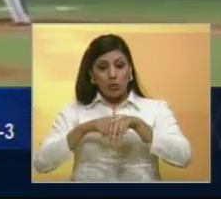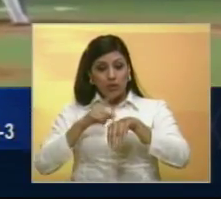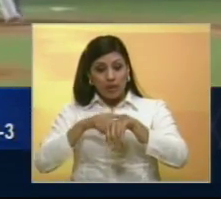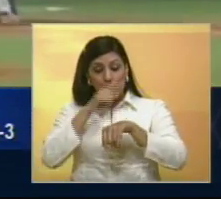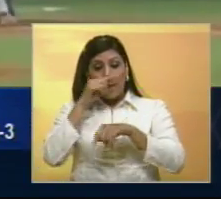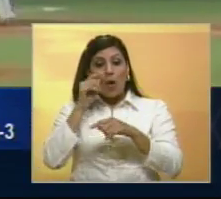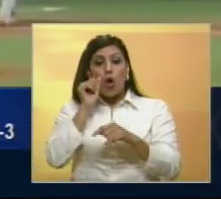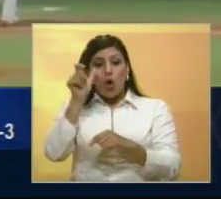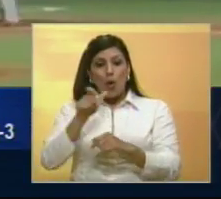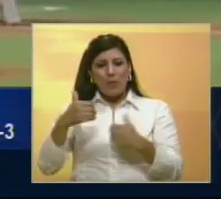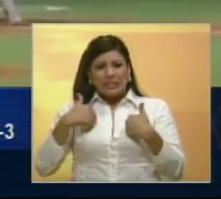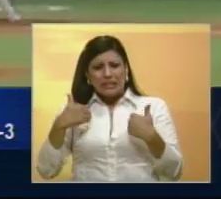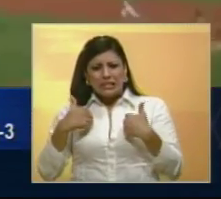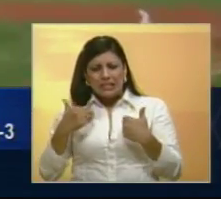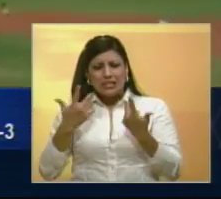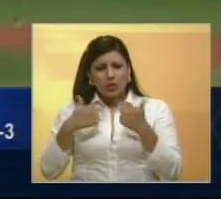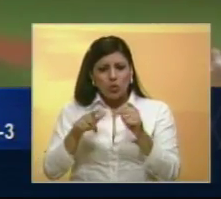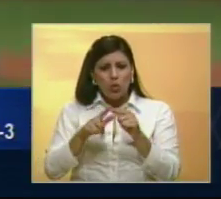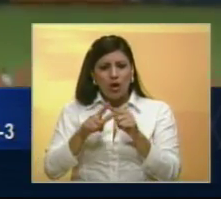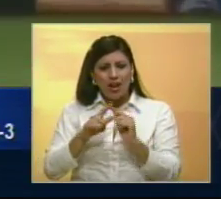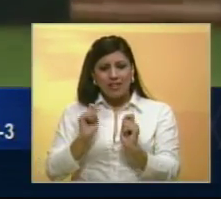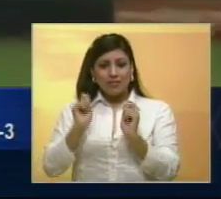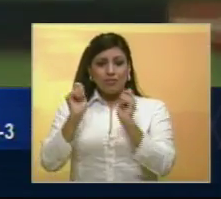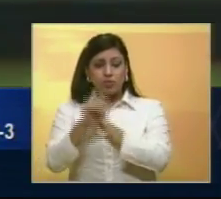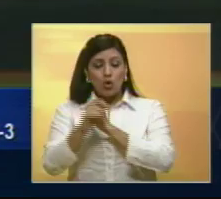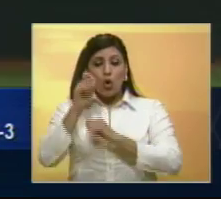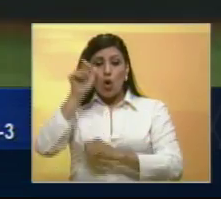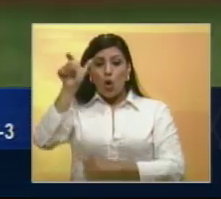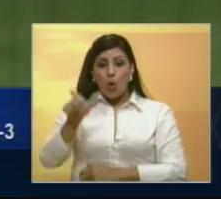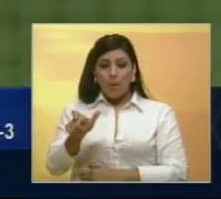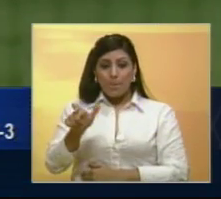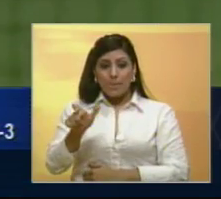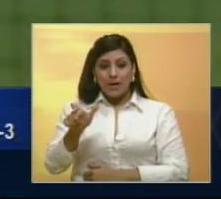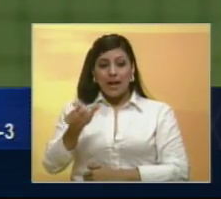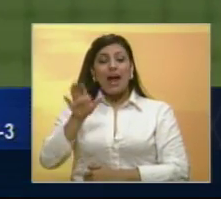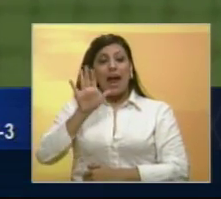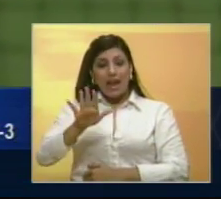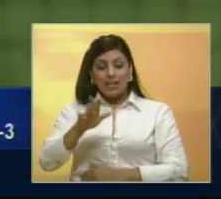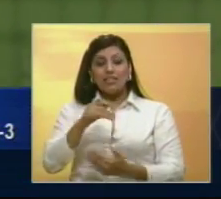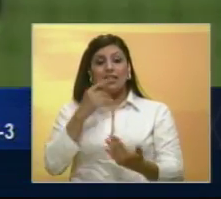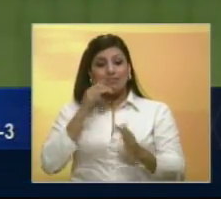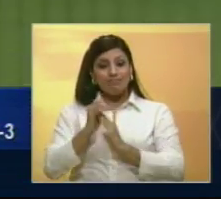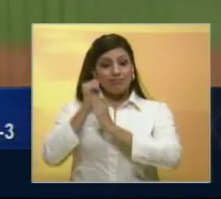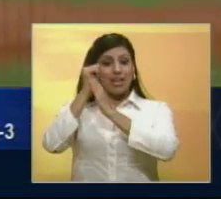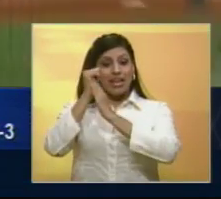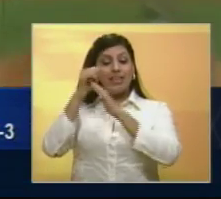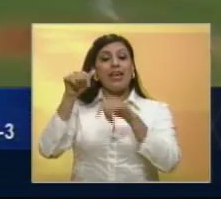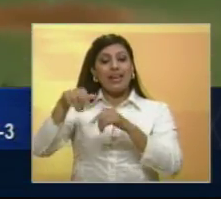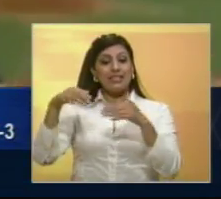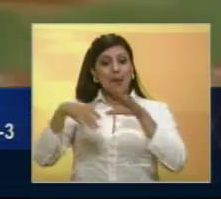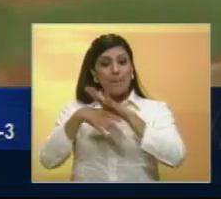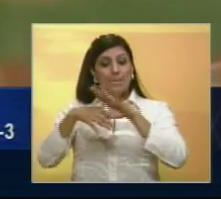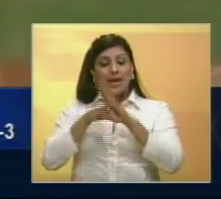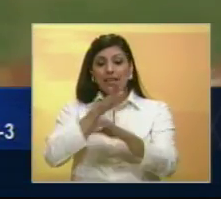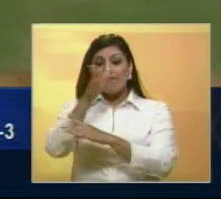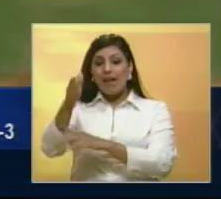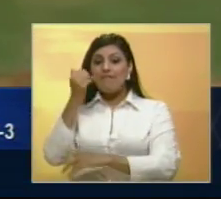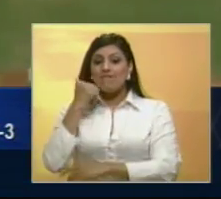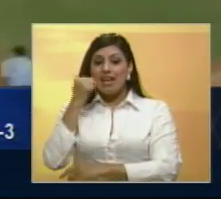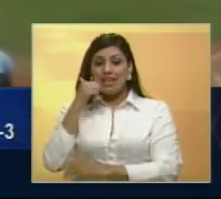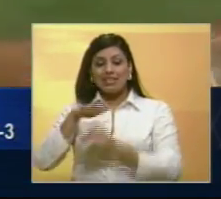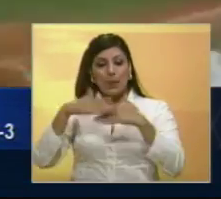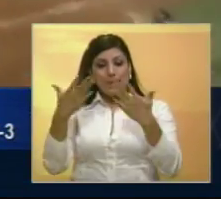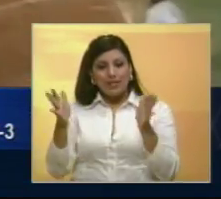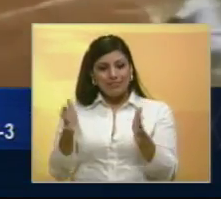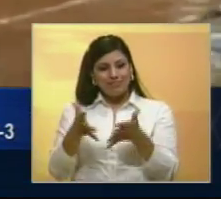elevado de sacrificio de Oscar Salazar remolcó a Luis Hernández. Así la tribu lidera la serie y este martes irá a Valencia a buscar la